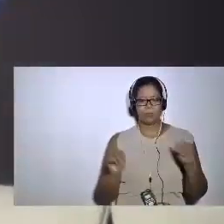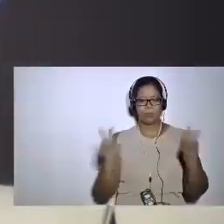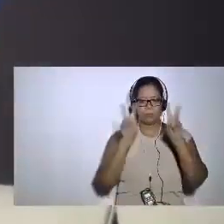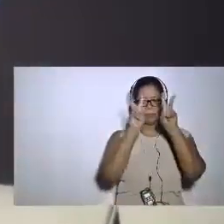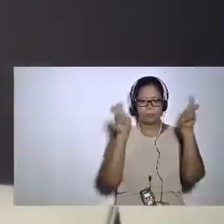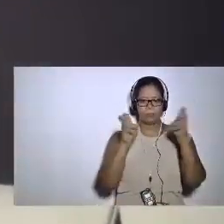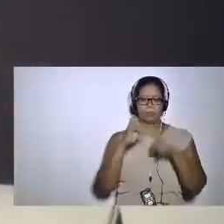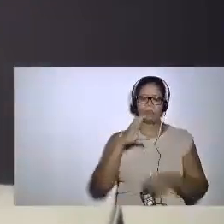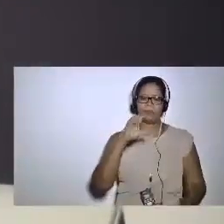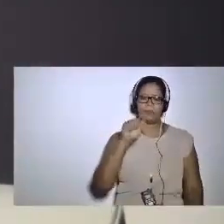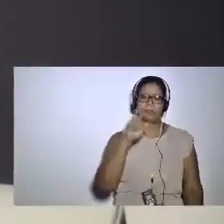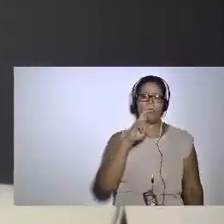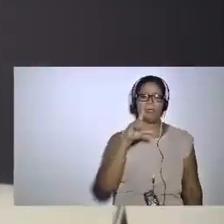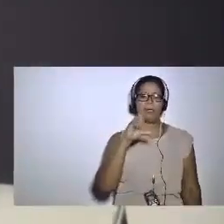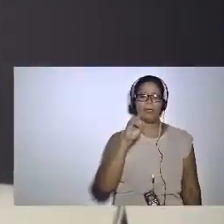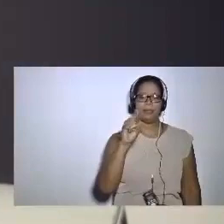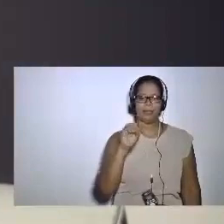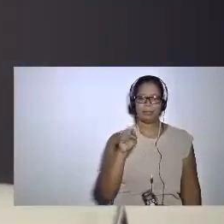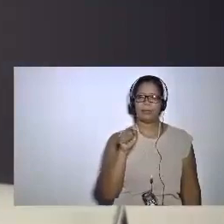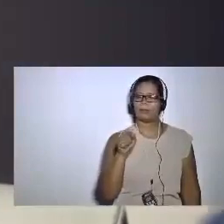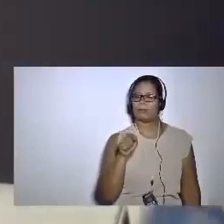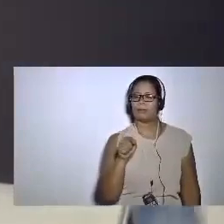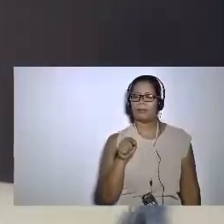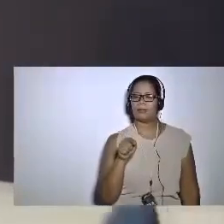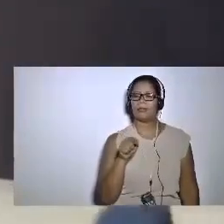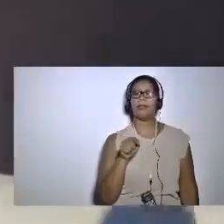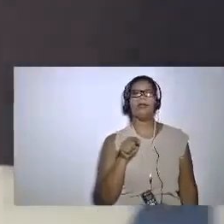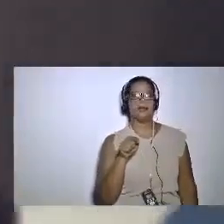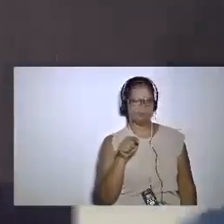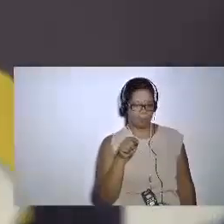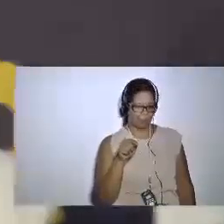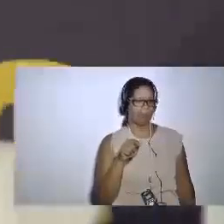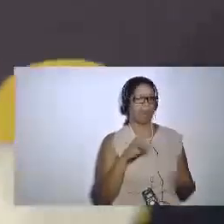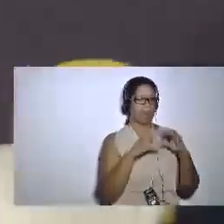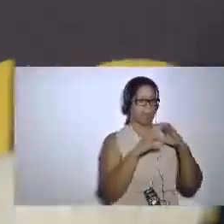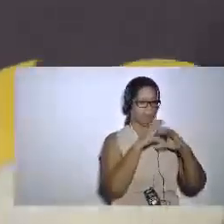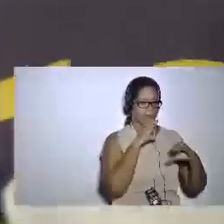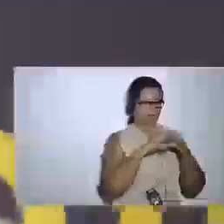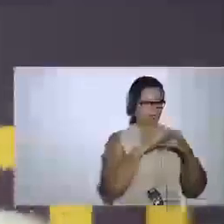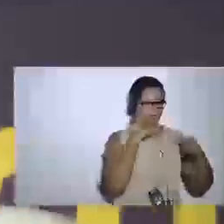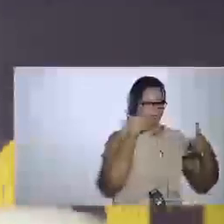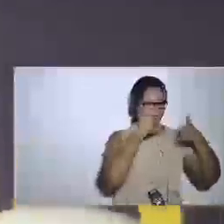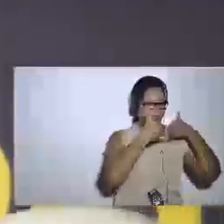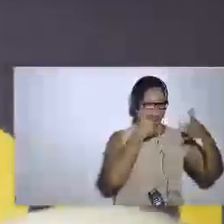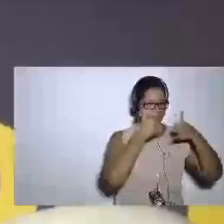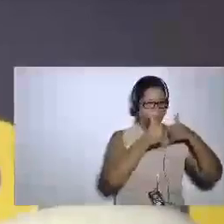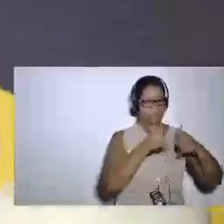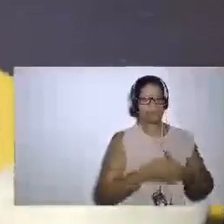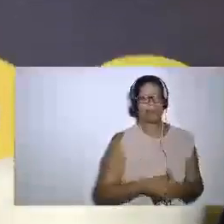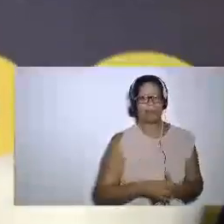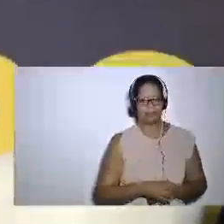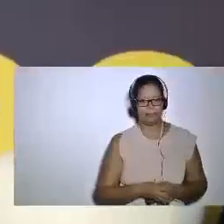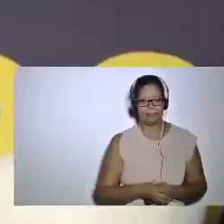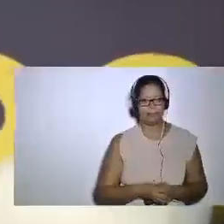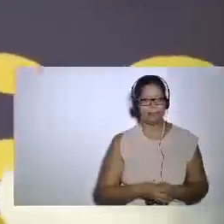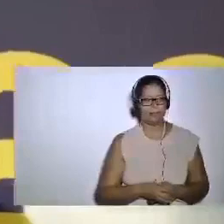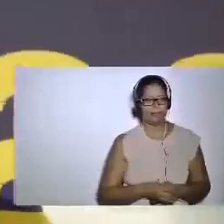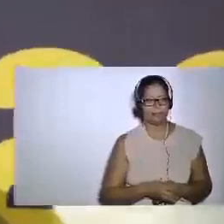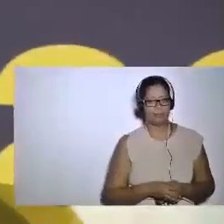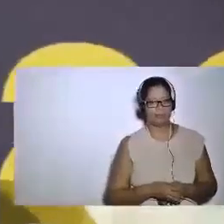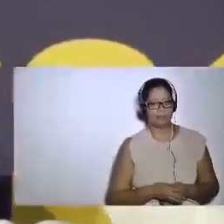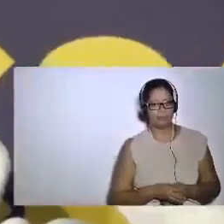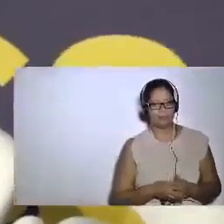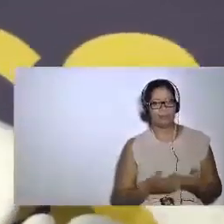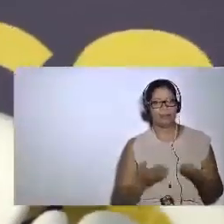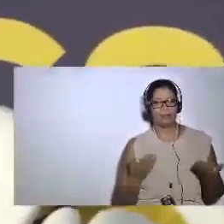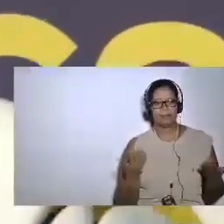Carlos, usted habló del tema regulatorio, habló de telecomunicaciones y los medios y las redes, es una forma